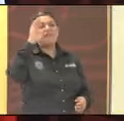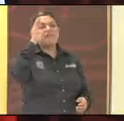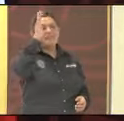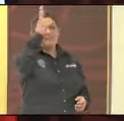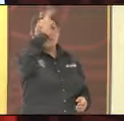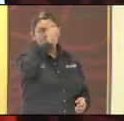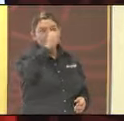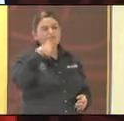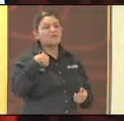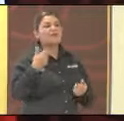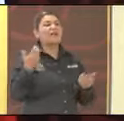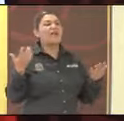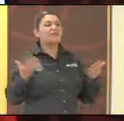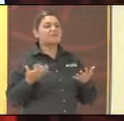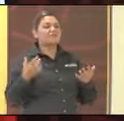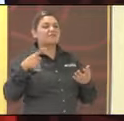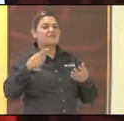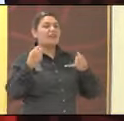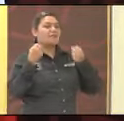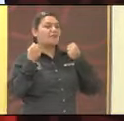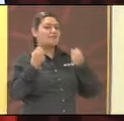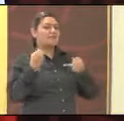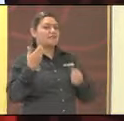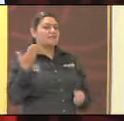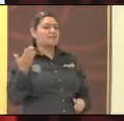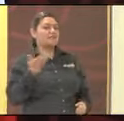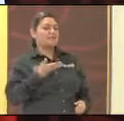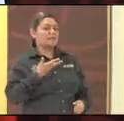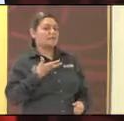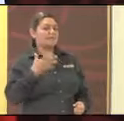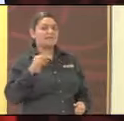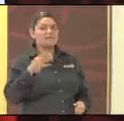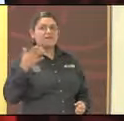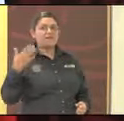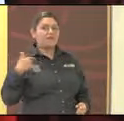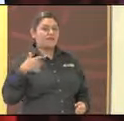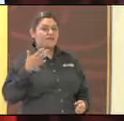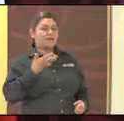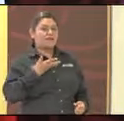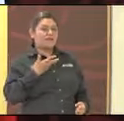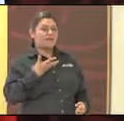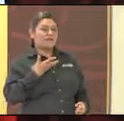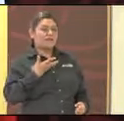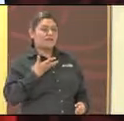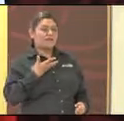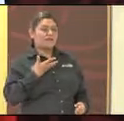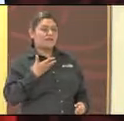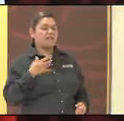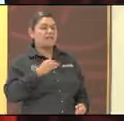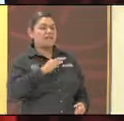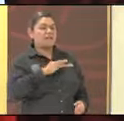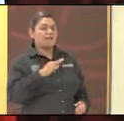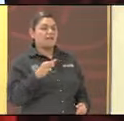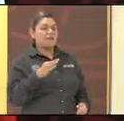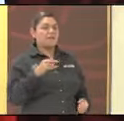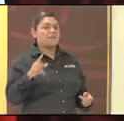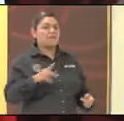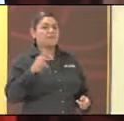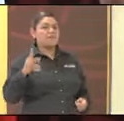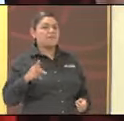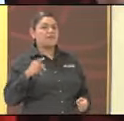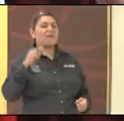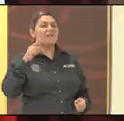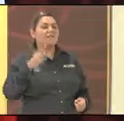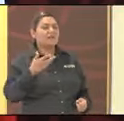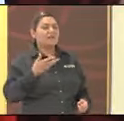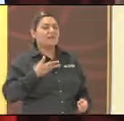Y eso pues es la fortaleza que tenemos, porque no tan solo hay que tener el poder público, sino hay que